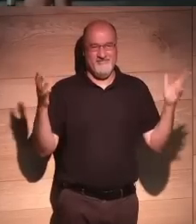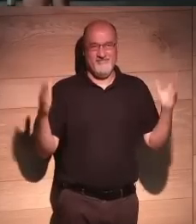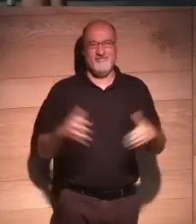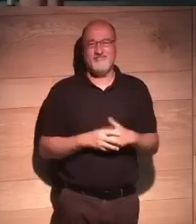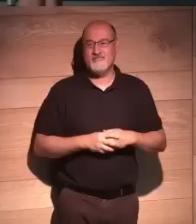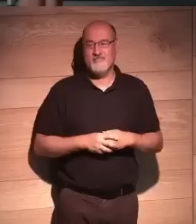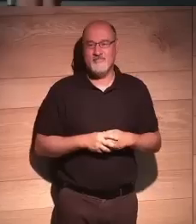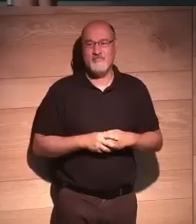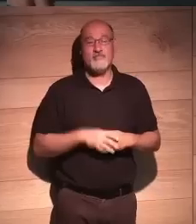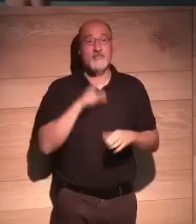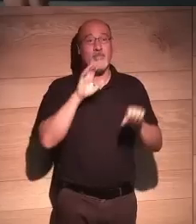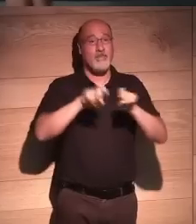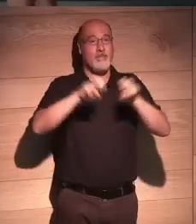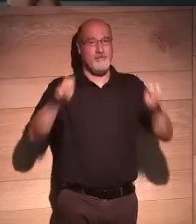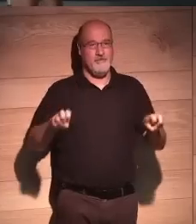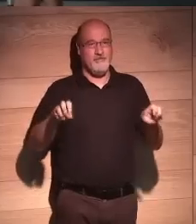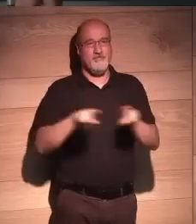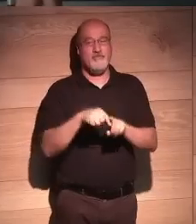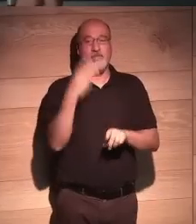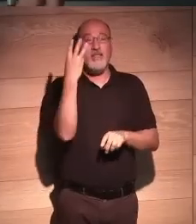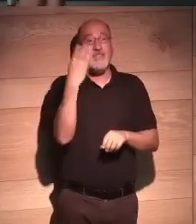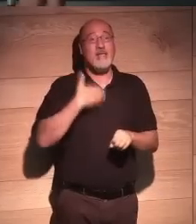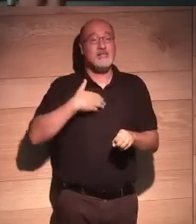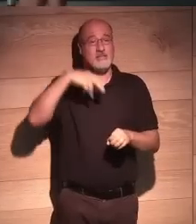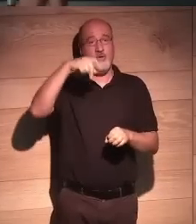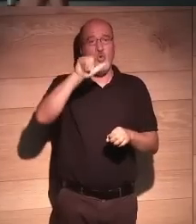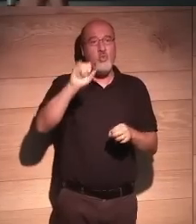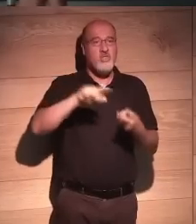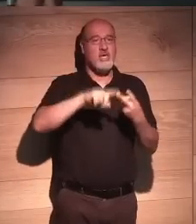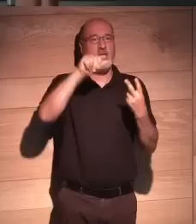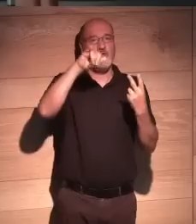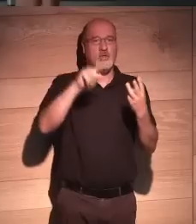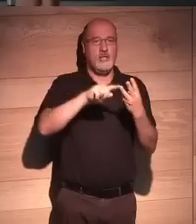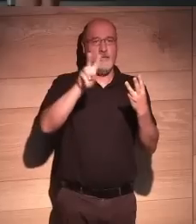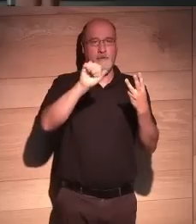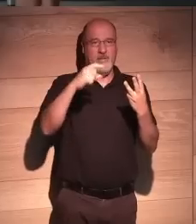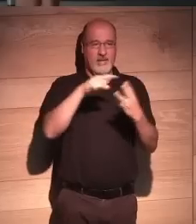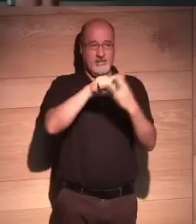Y tenemos aquí a nuestras tres martianas, Lucía, Antonella y Vega.